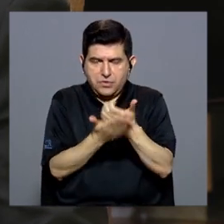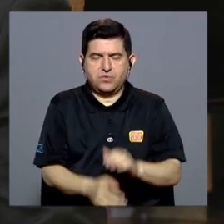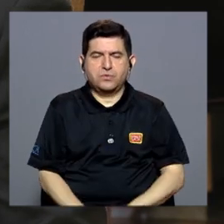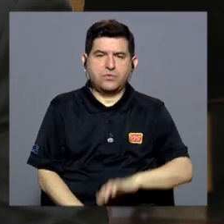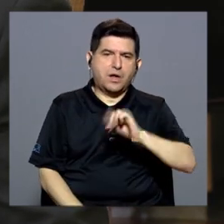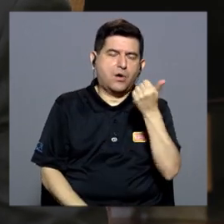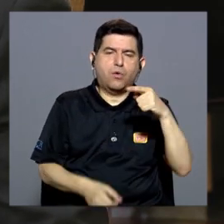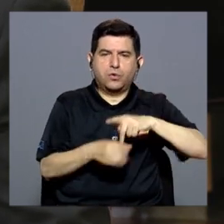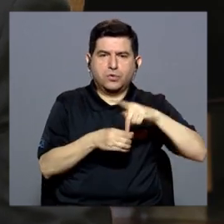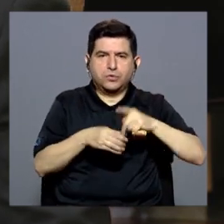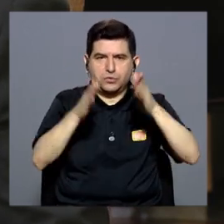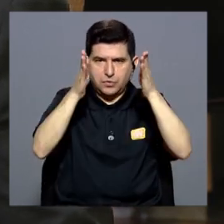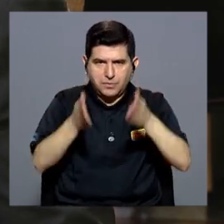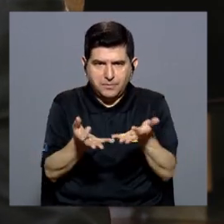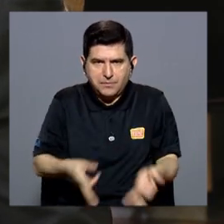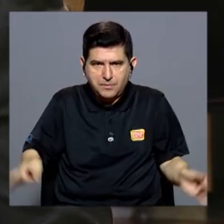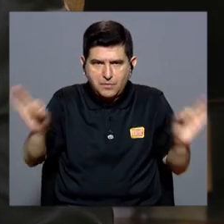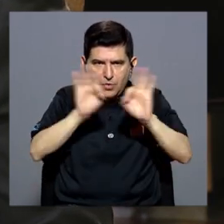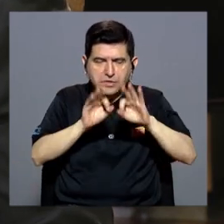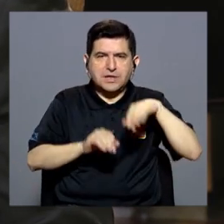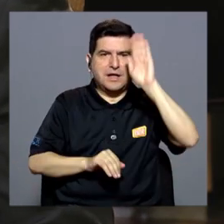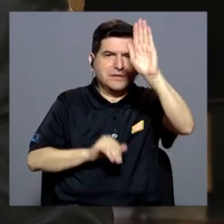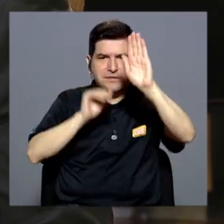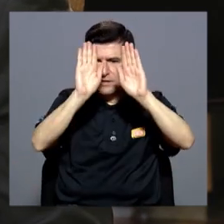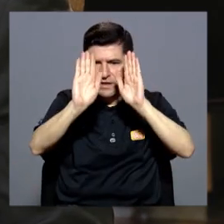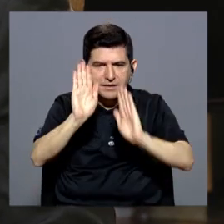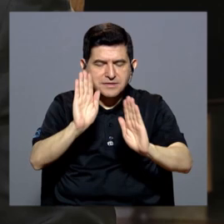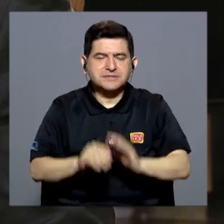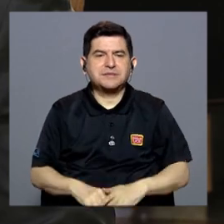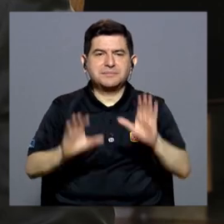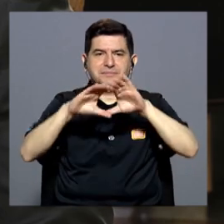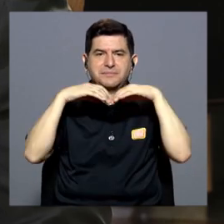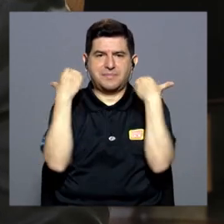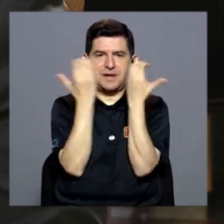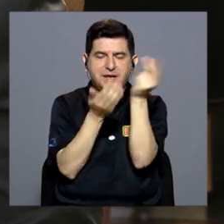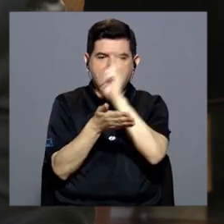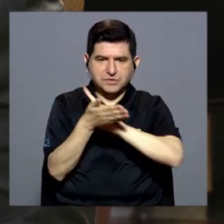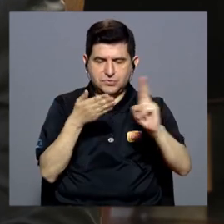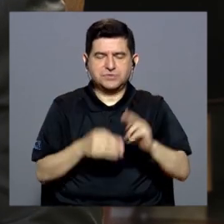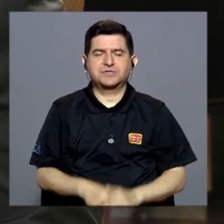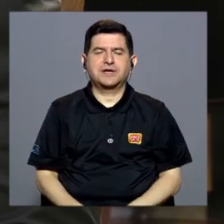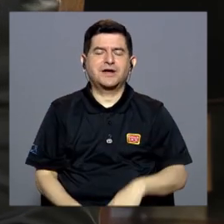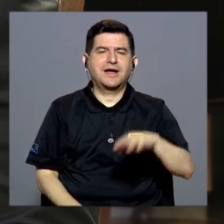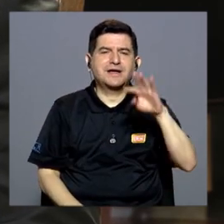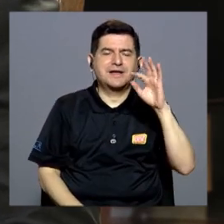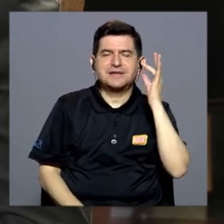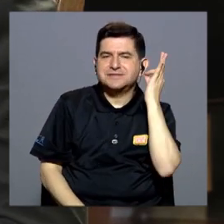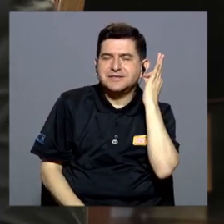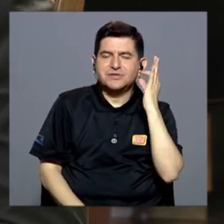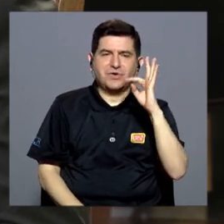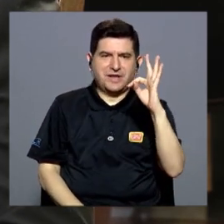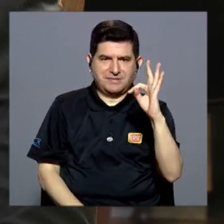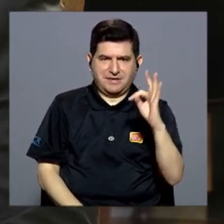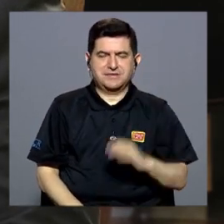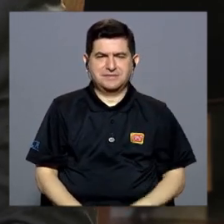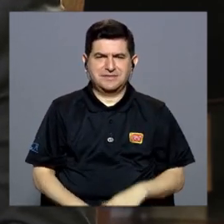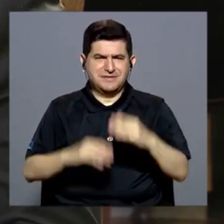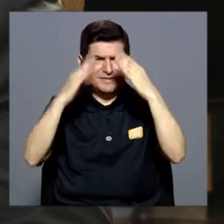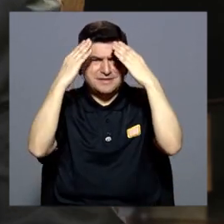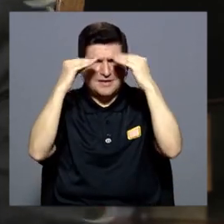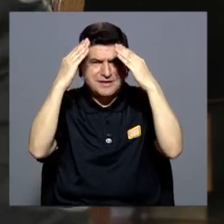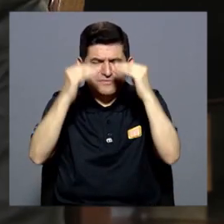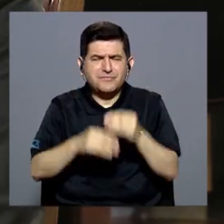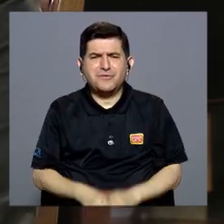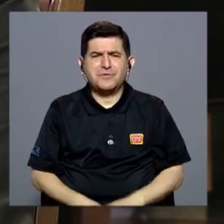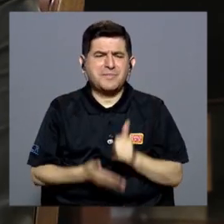protagonista fundamental en todo este esquema ha sido el Consejo Universitario. Doña Teresita, ¿para qué le sirve el informe al